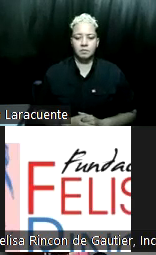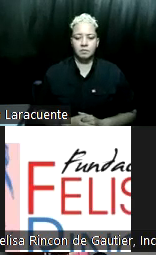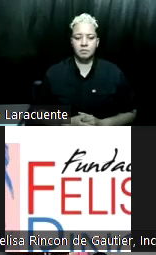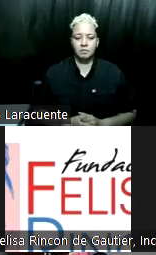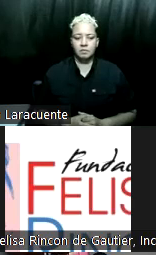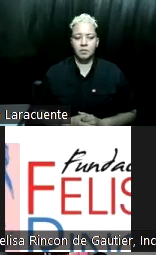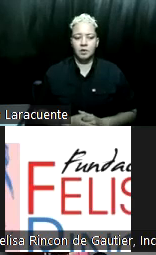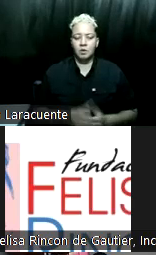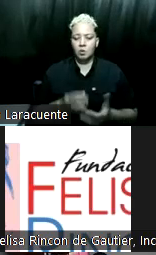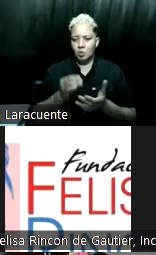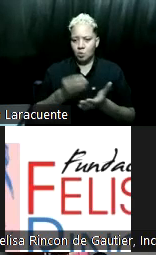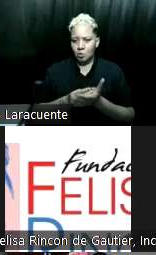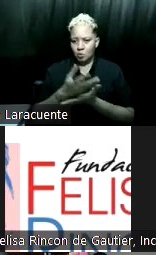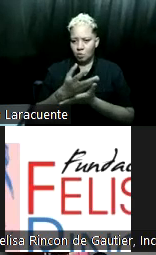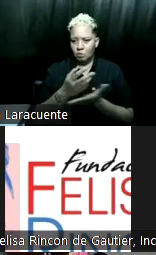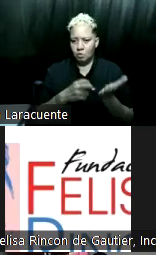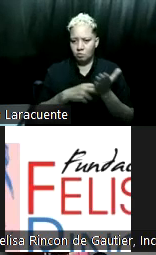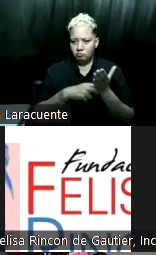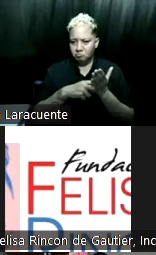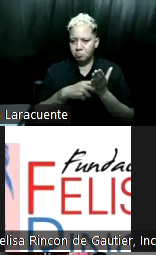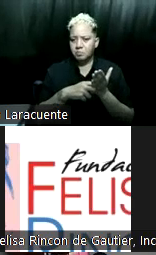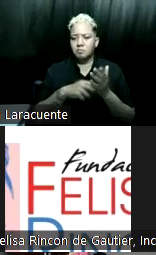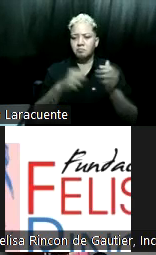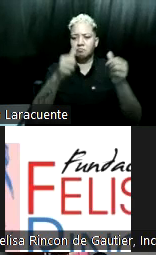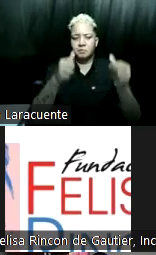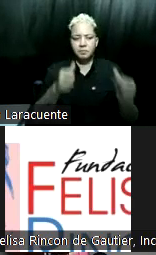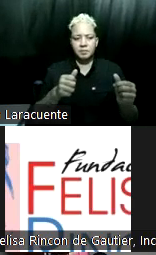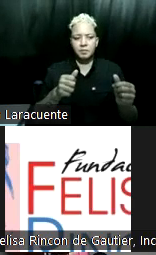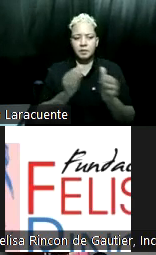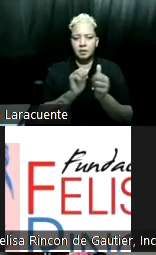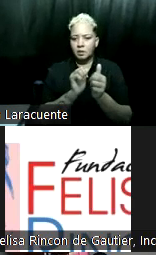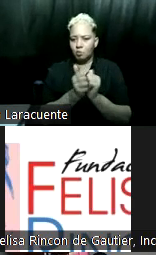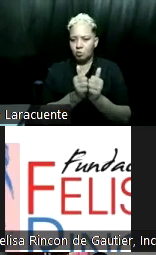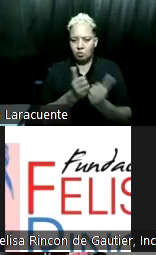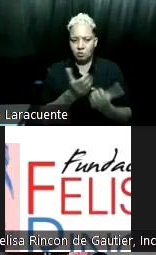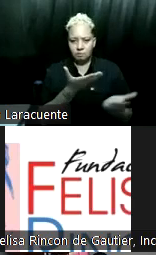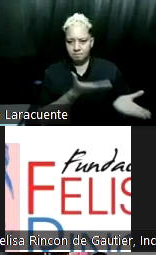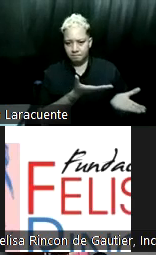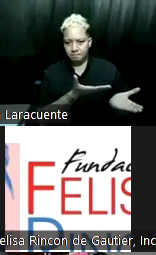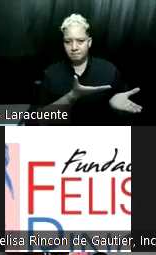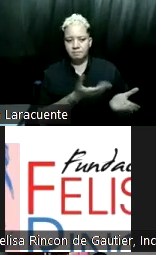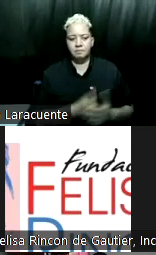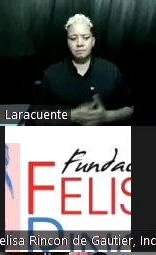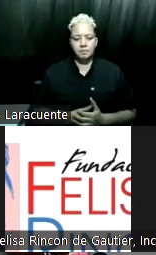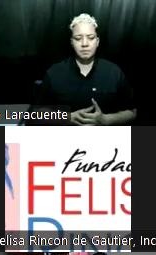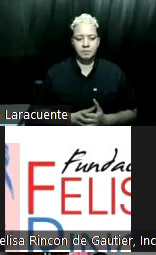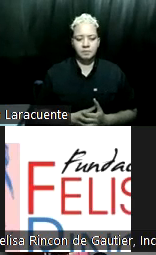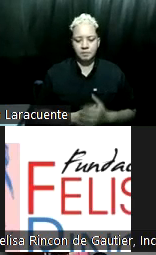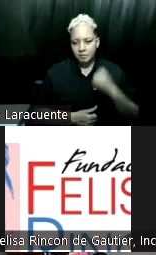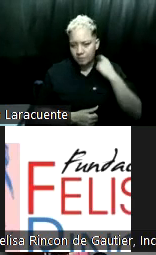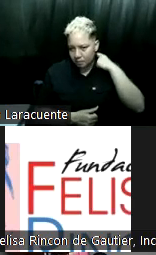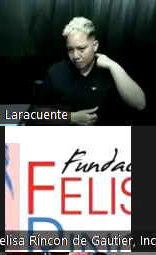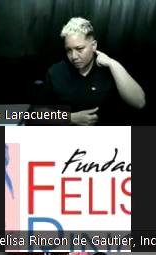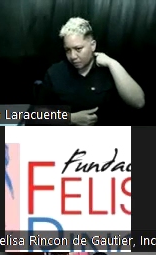afiche del torneo, que es ese afiche que vemos